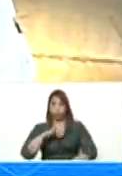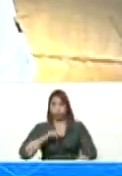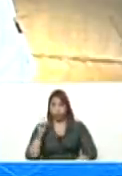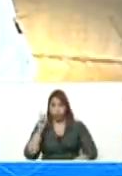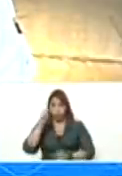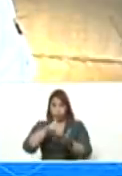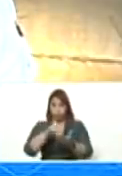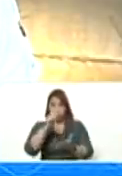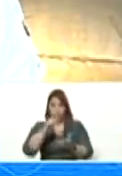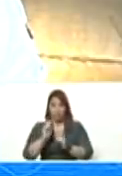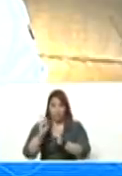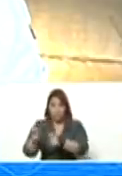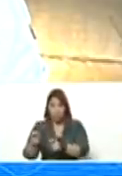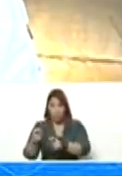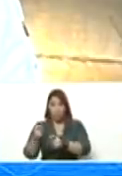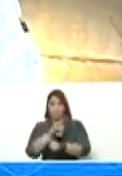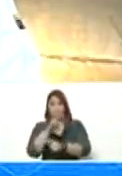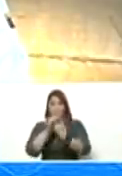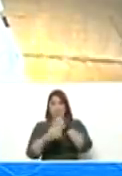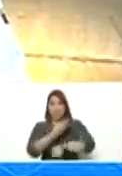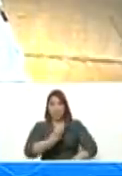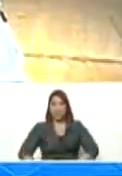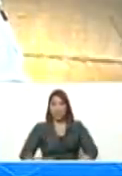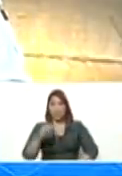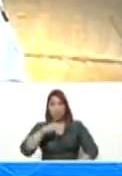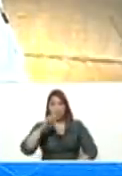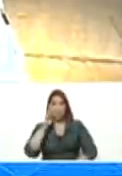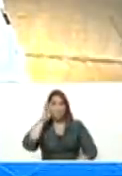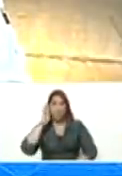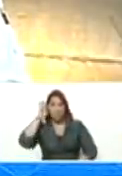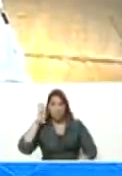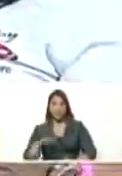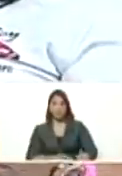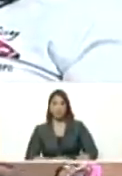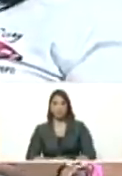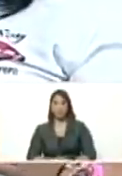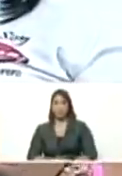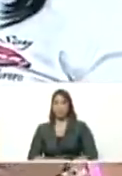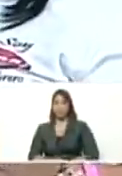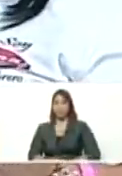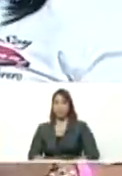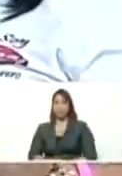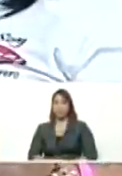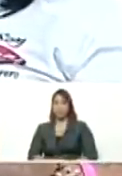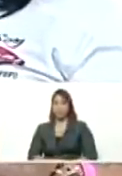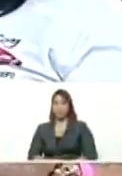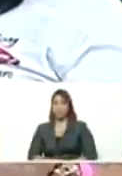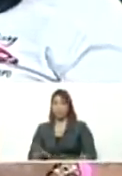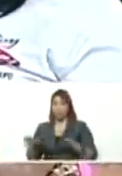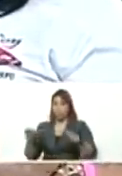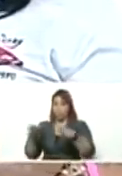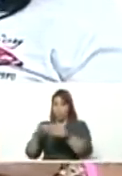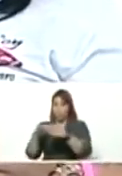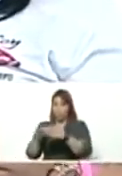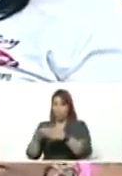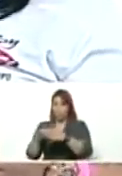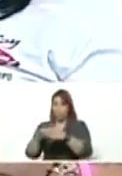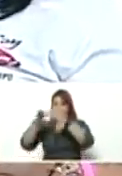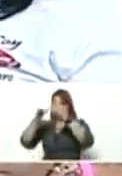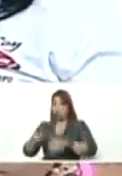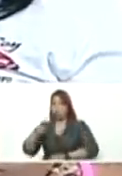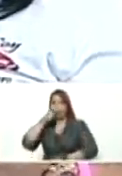favor, encárguese, vicepresidente Mervi Maldonado. Excelente. Como el órgano rector, crear